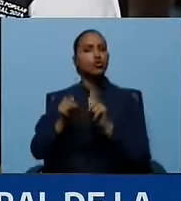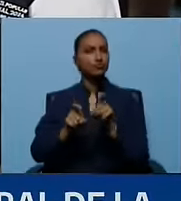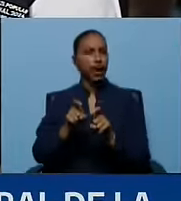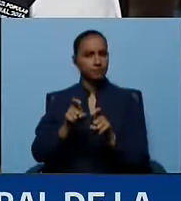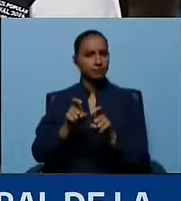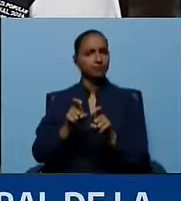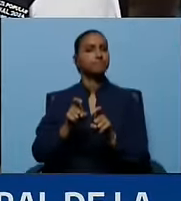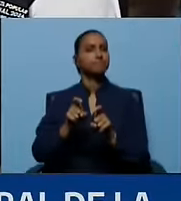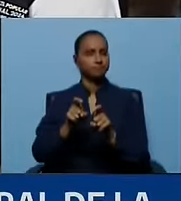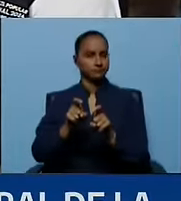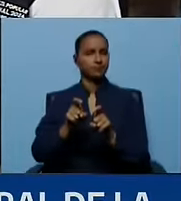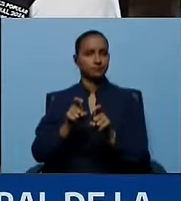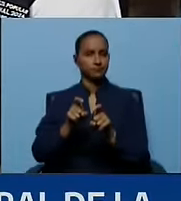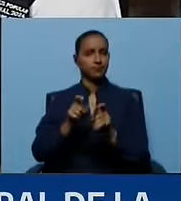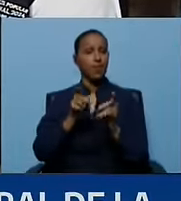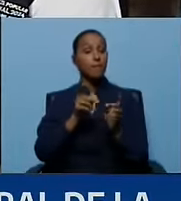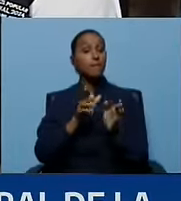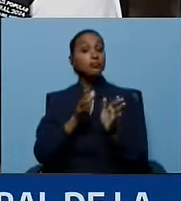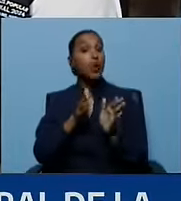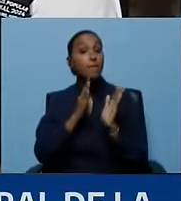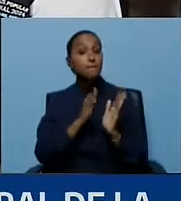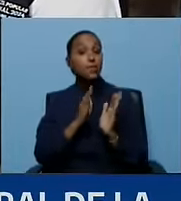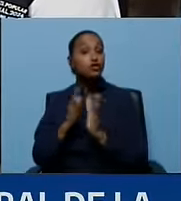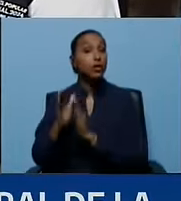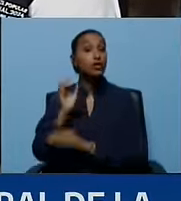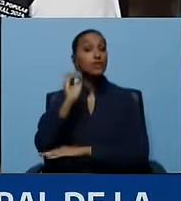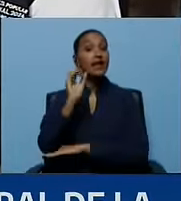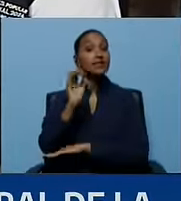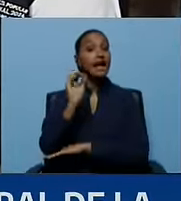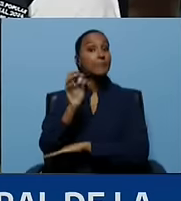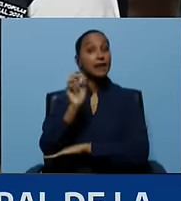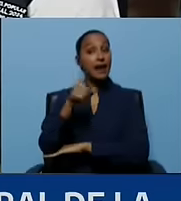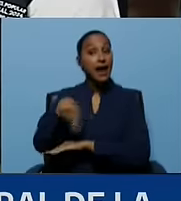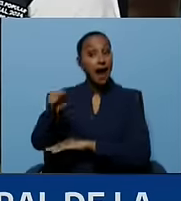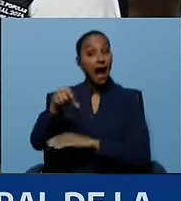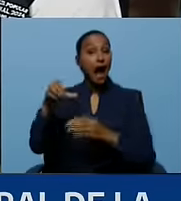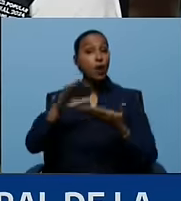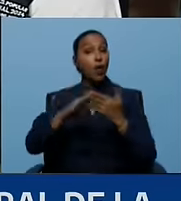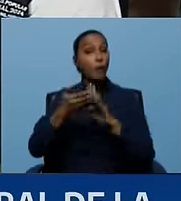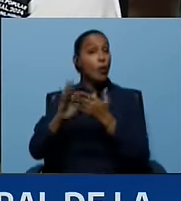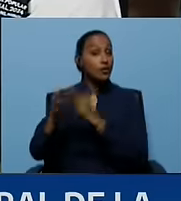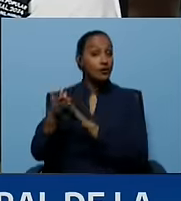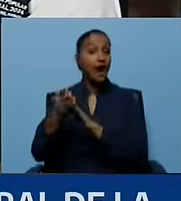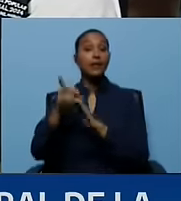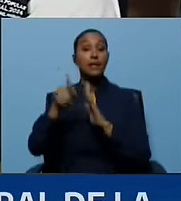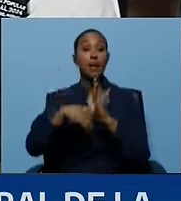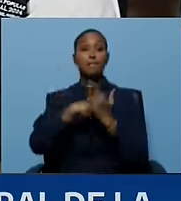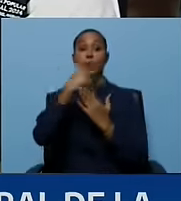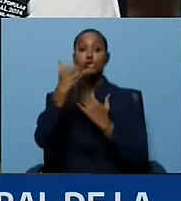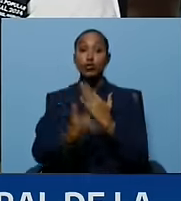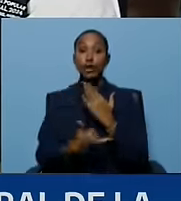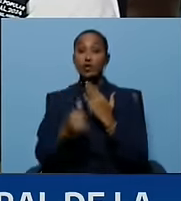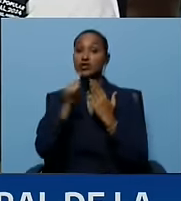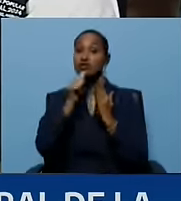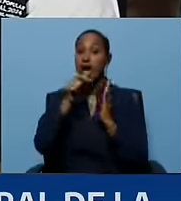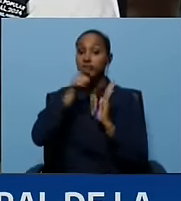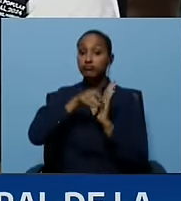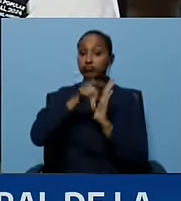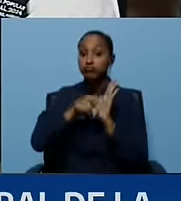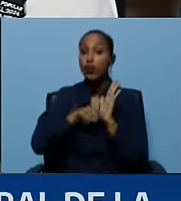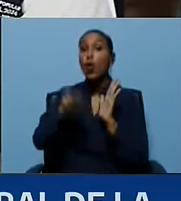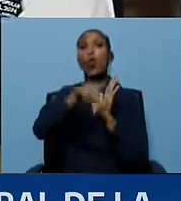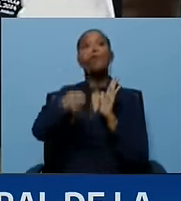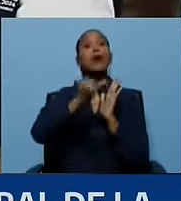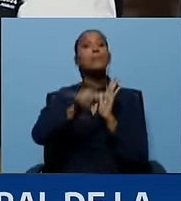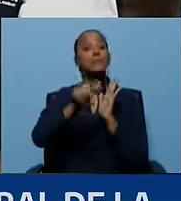son procesos de asambleas de base, que se exprese en proyectos diagnosticados y elaborados por ustedes, vecinos,